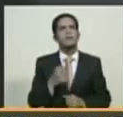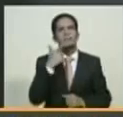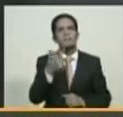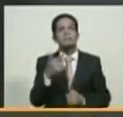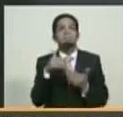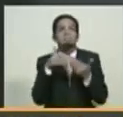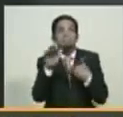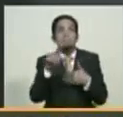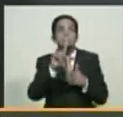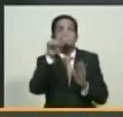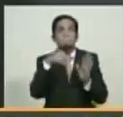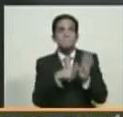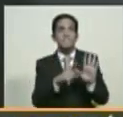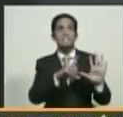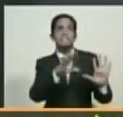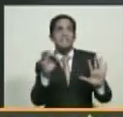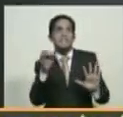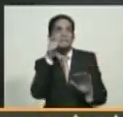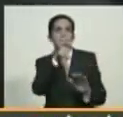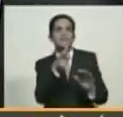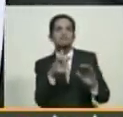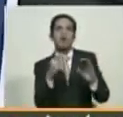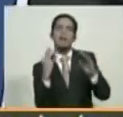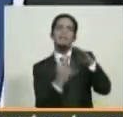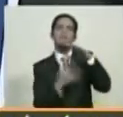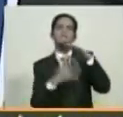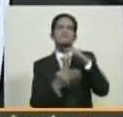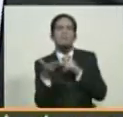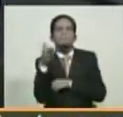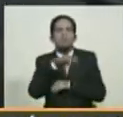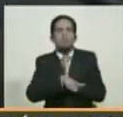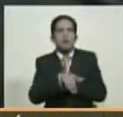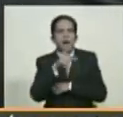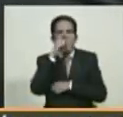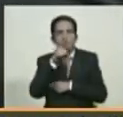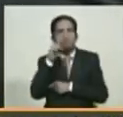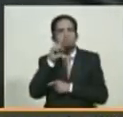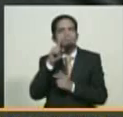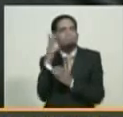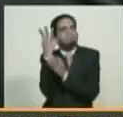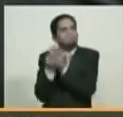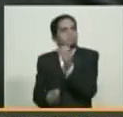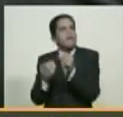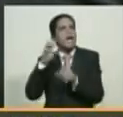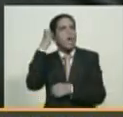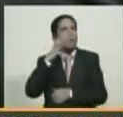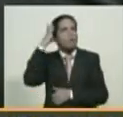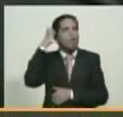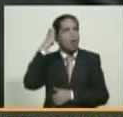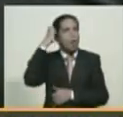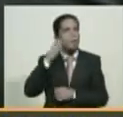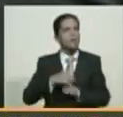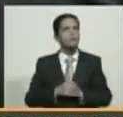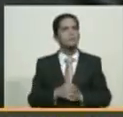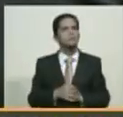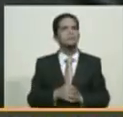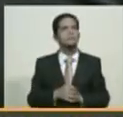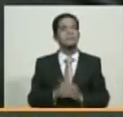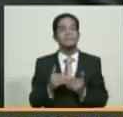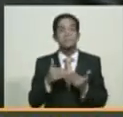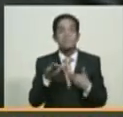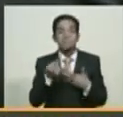de 1.600 refugiados murieron este año camino a Europa. Más de